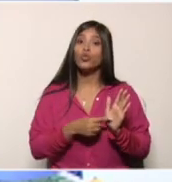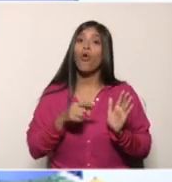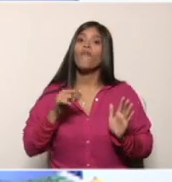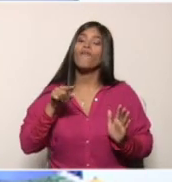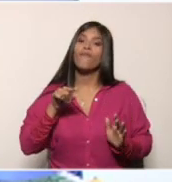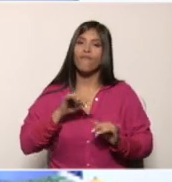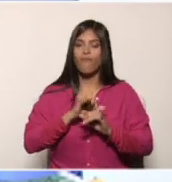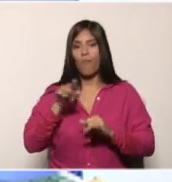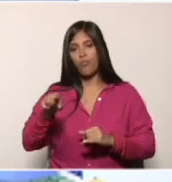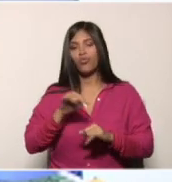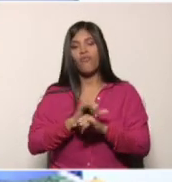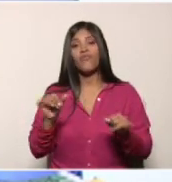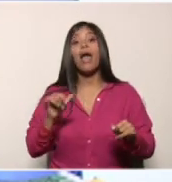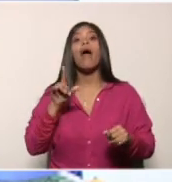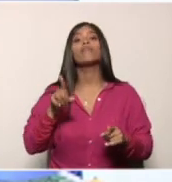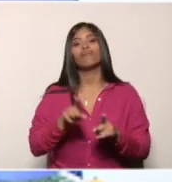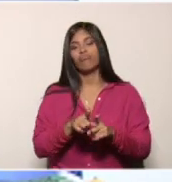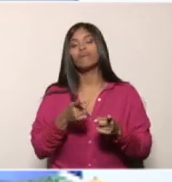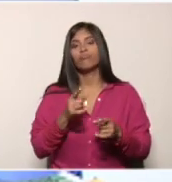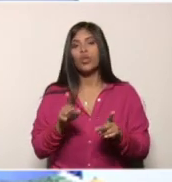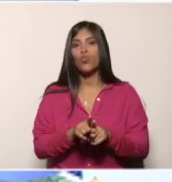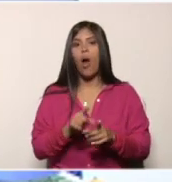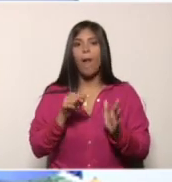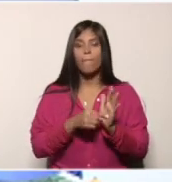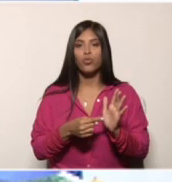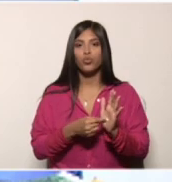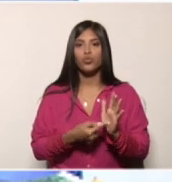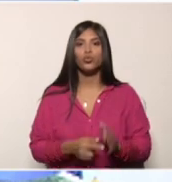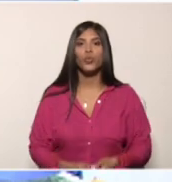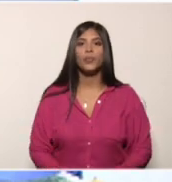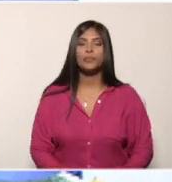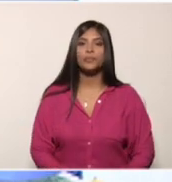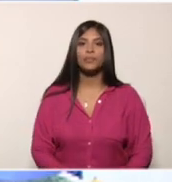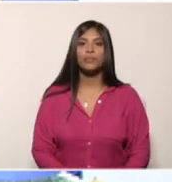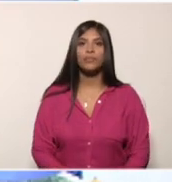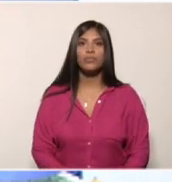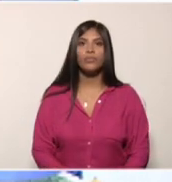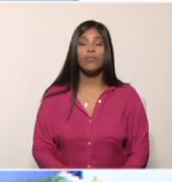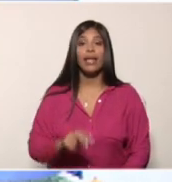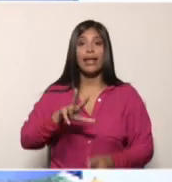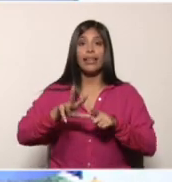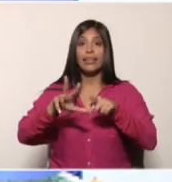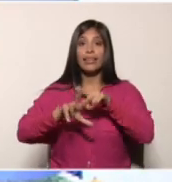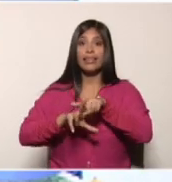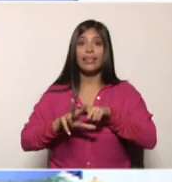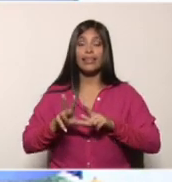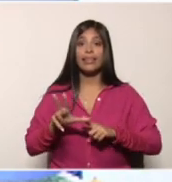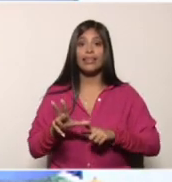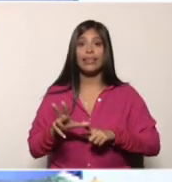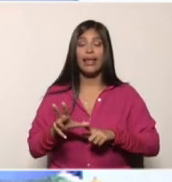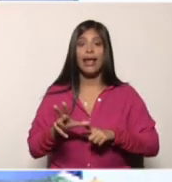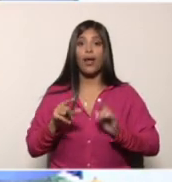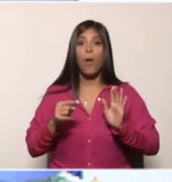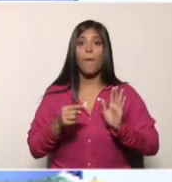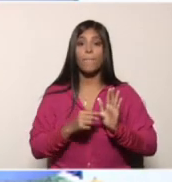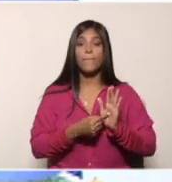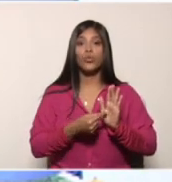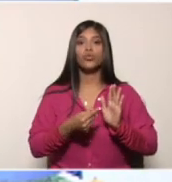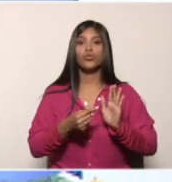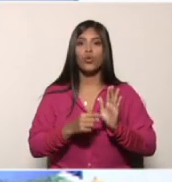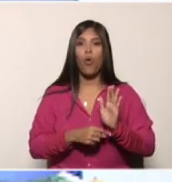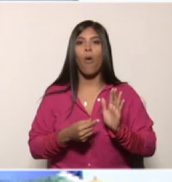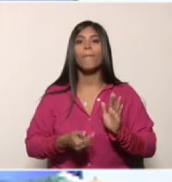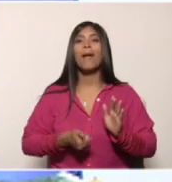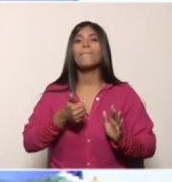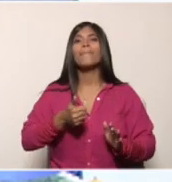Entonces, les quería dar estos tres, signos de puntuación que son los más comunes, los que